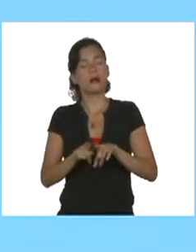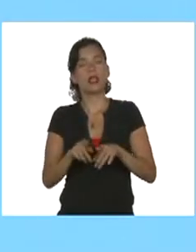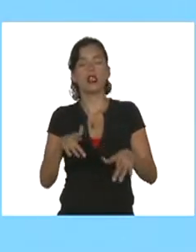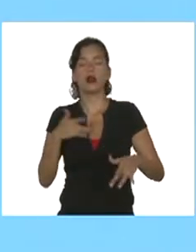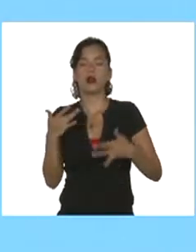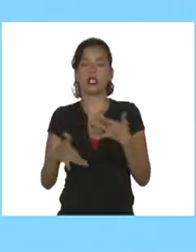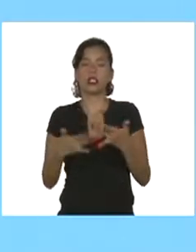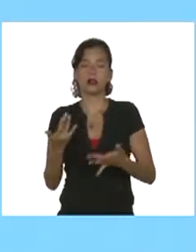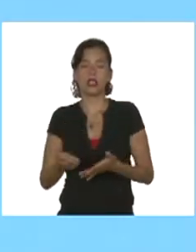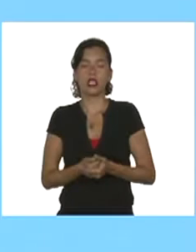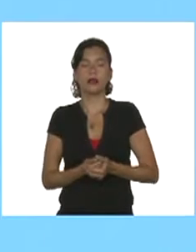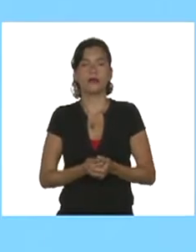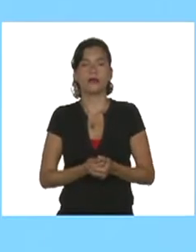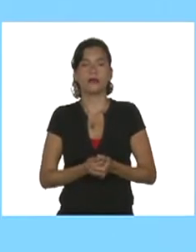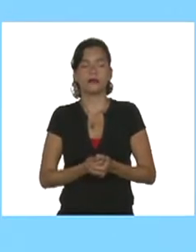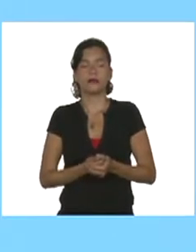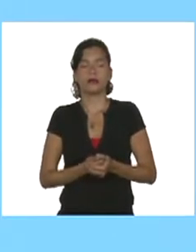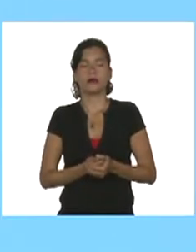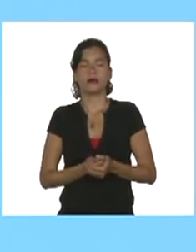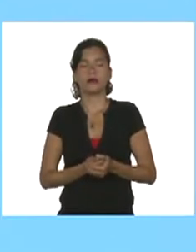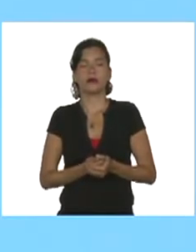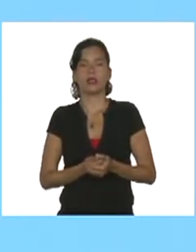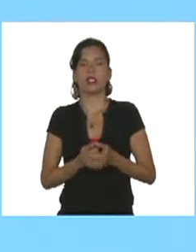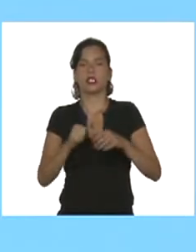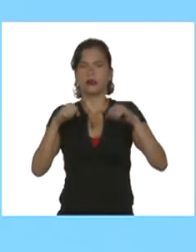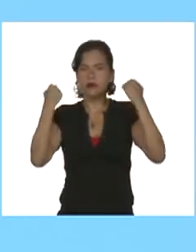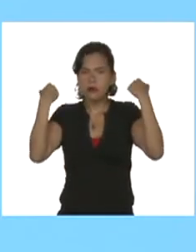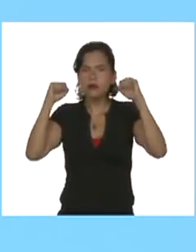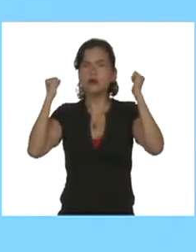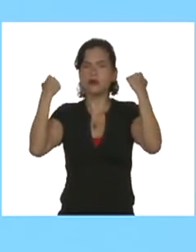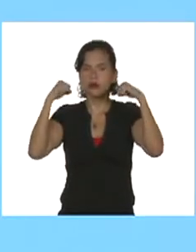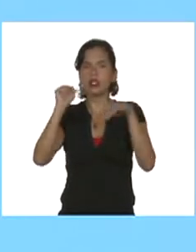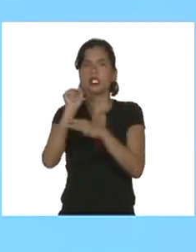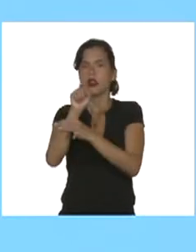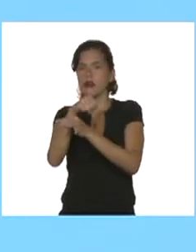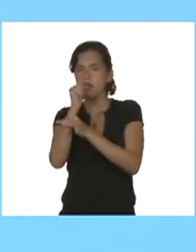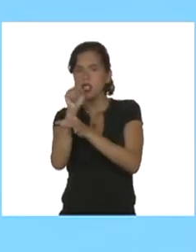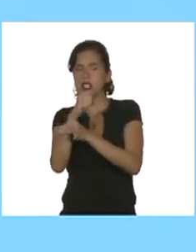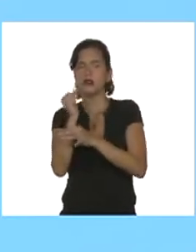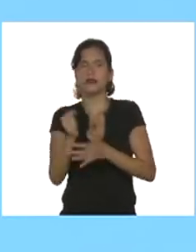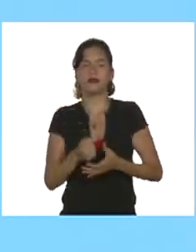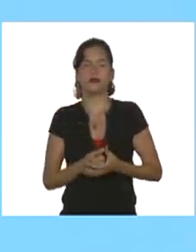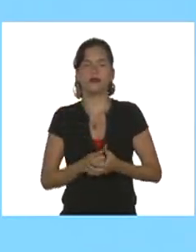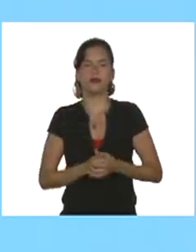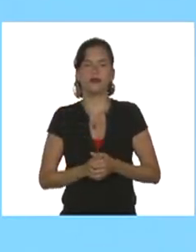actividad de motricidad fina.